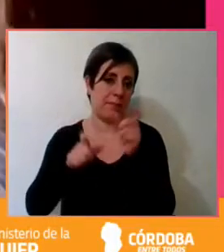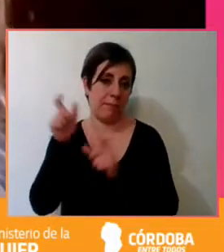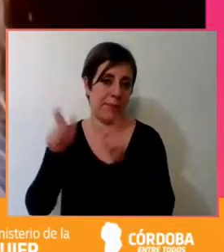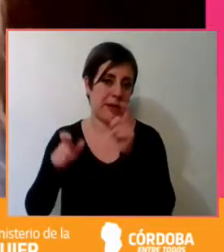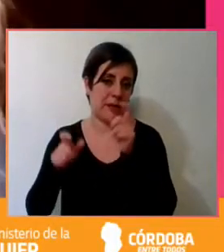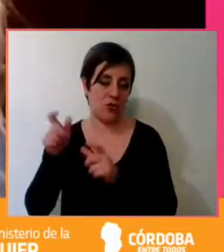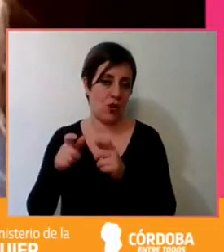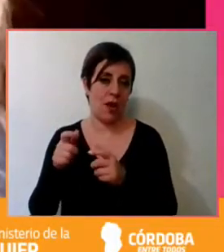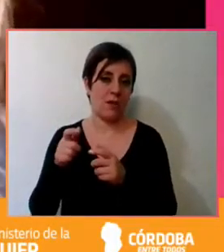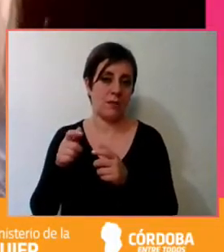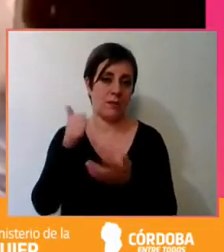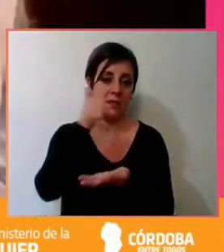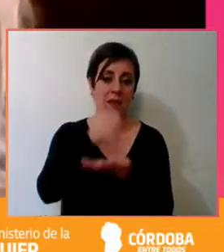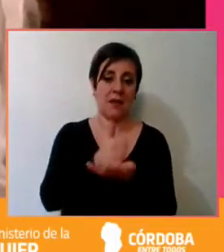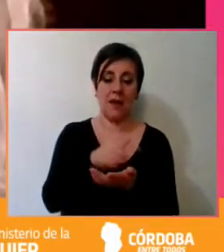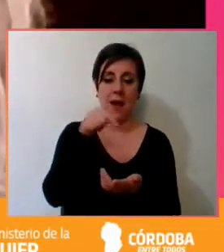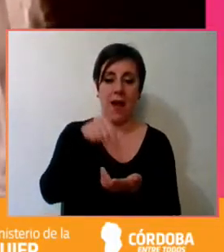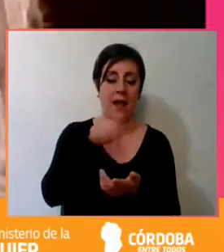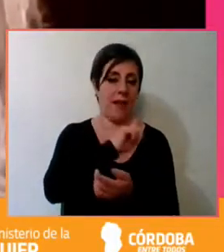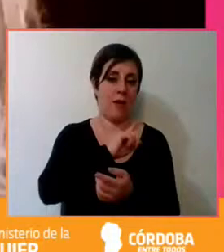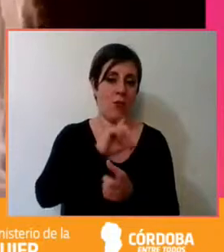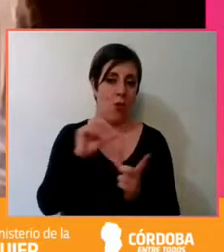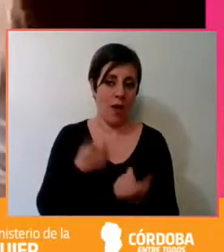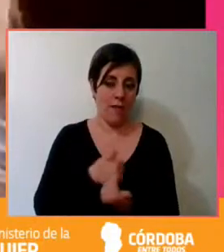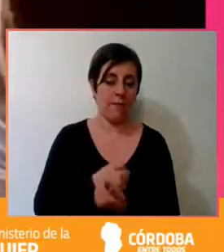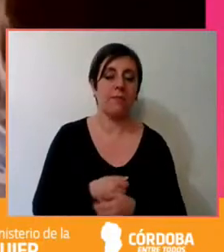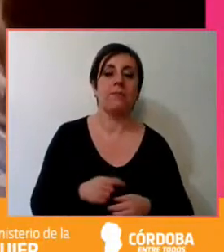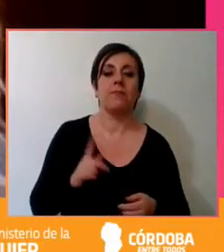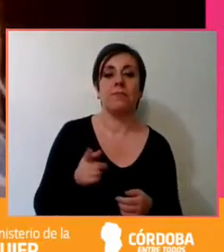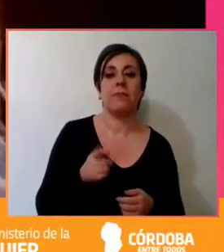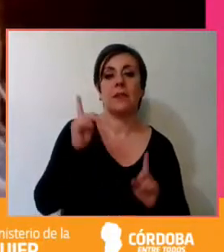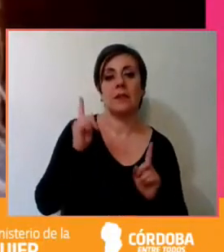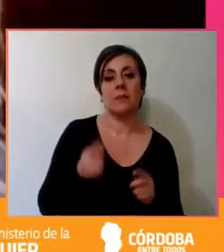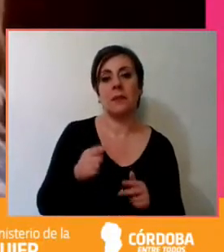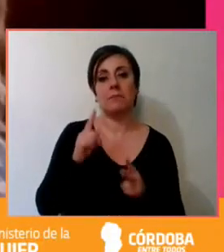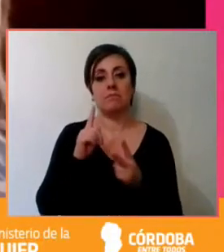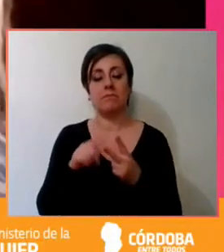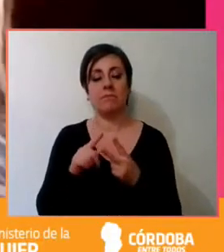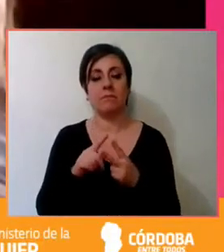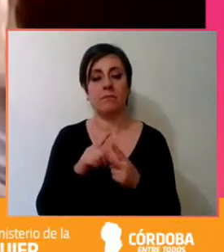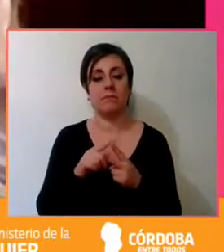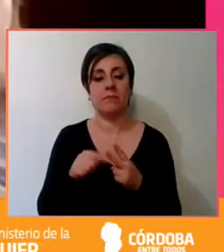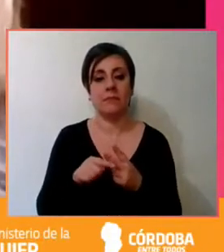no estamos en esos espacios. En este eje hemos colocado un elemento